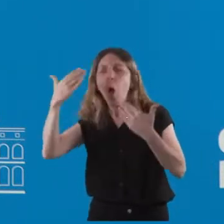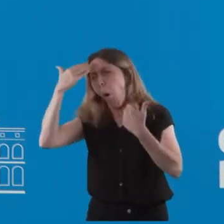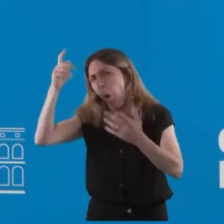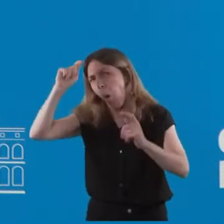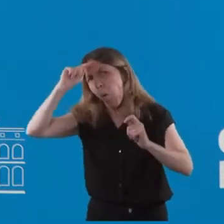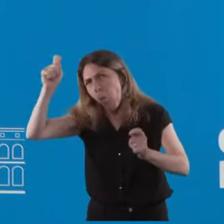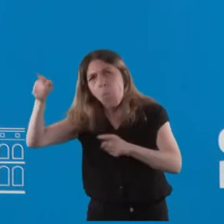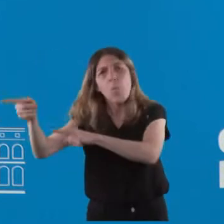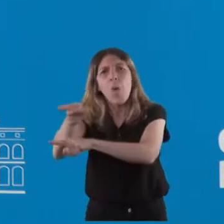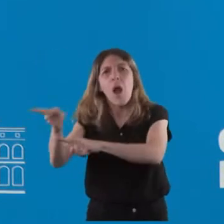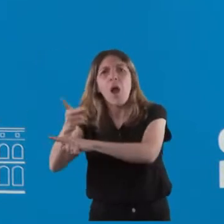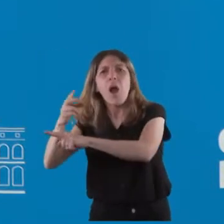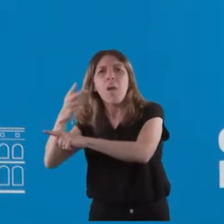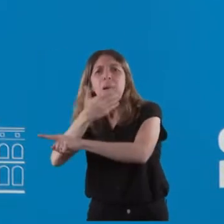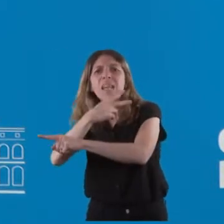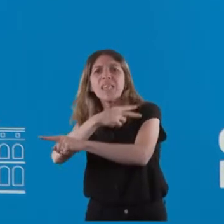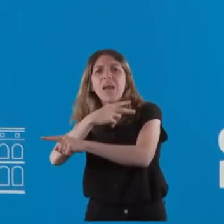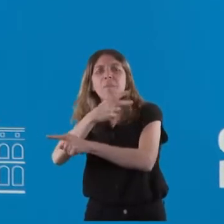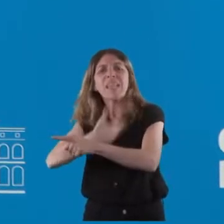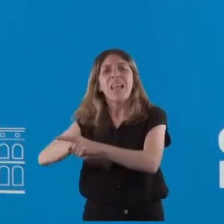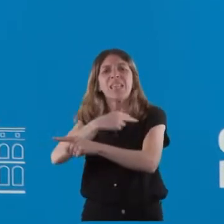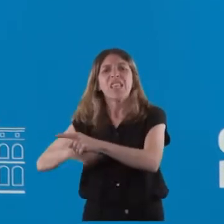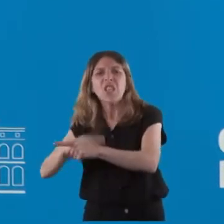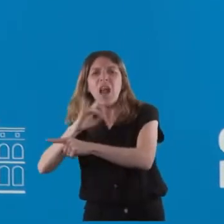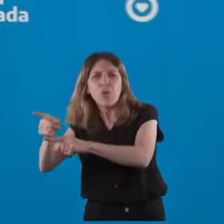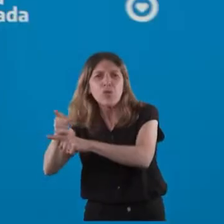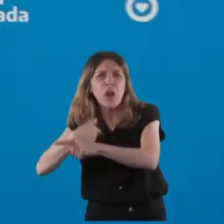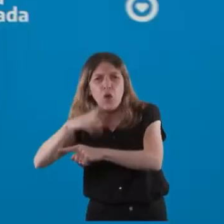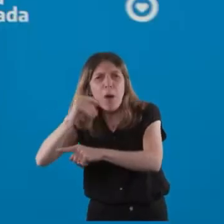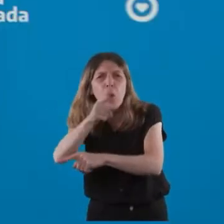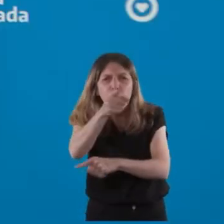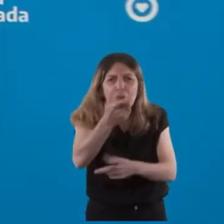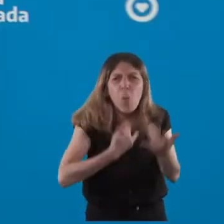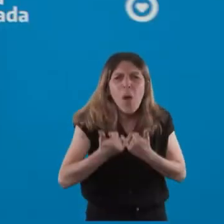haber acompañado al presidente en la gira cuáles fueron esos elogios usted me los puede recordar